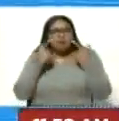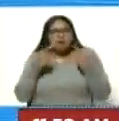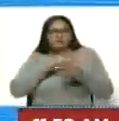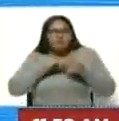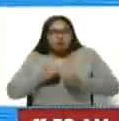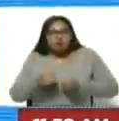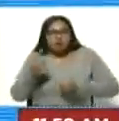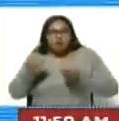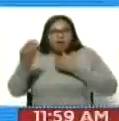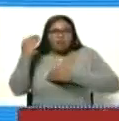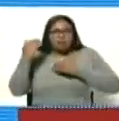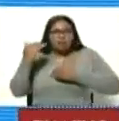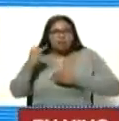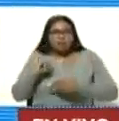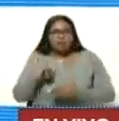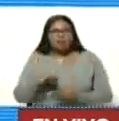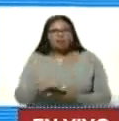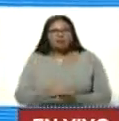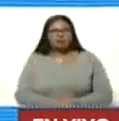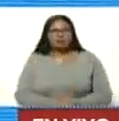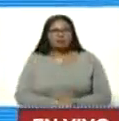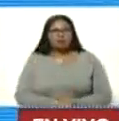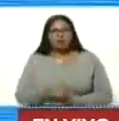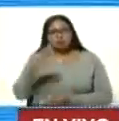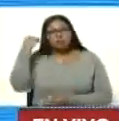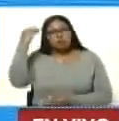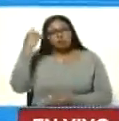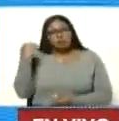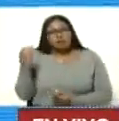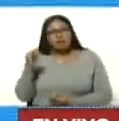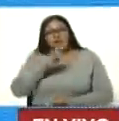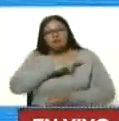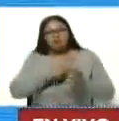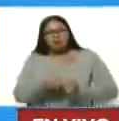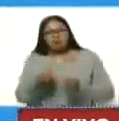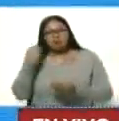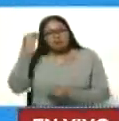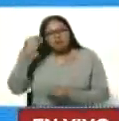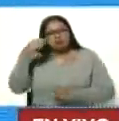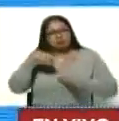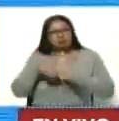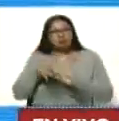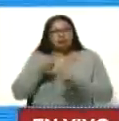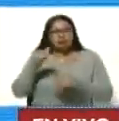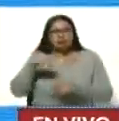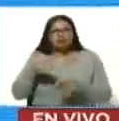poder, o creyeron ellos que tenían tanto poder, que